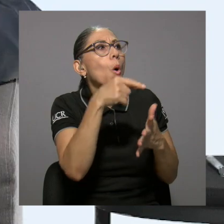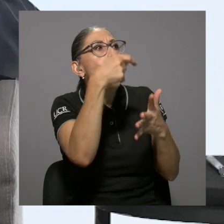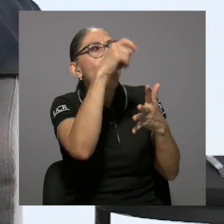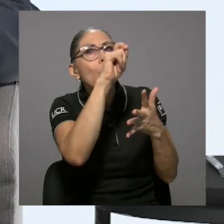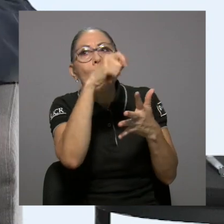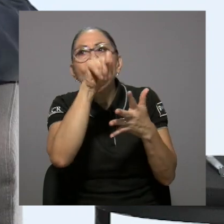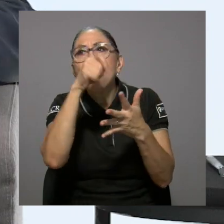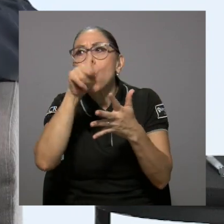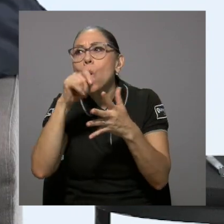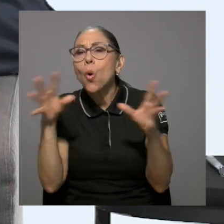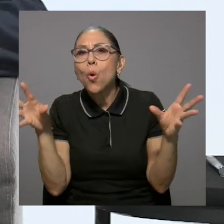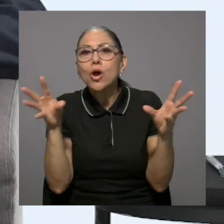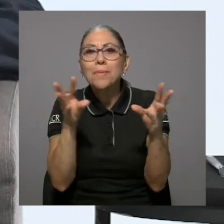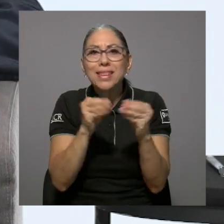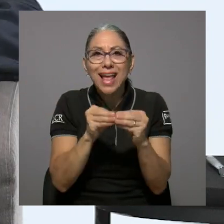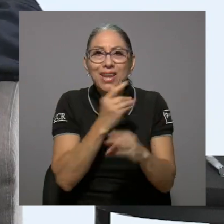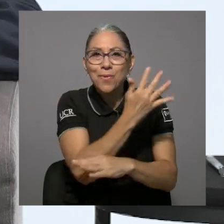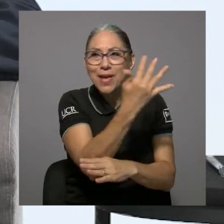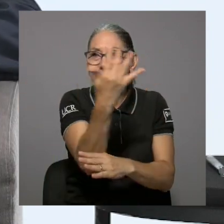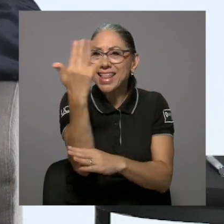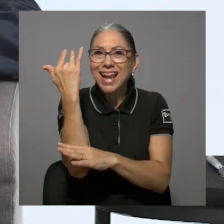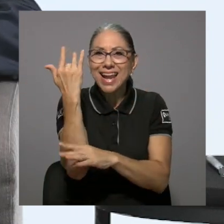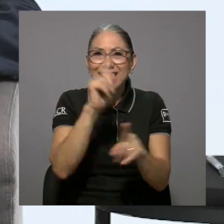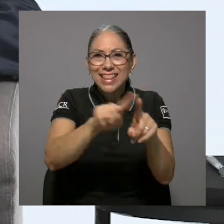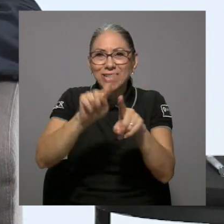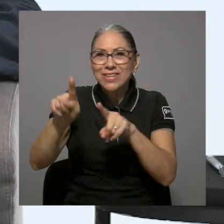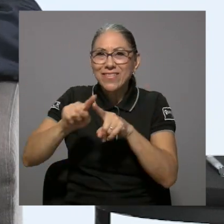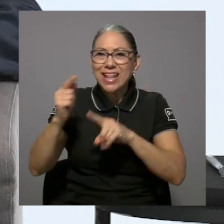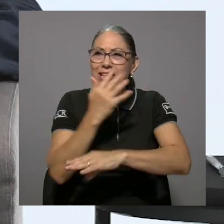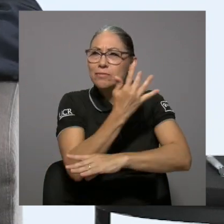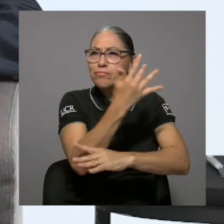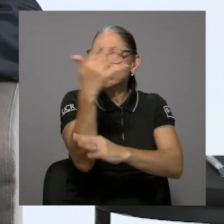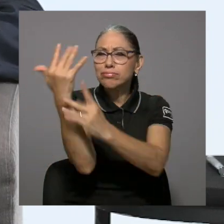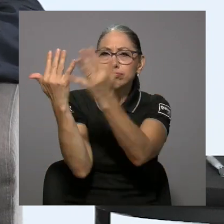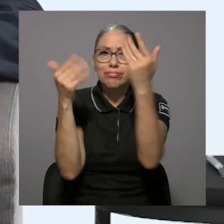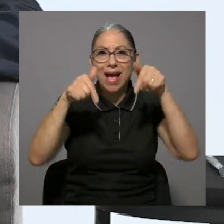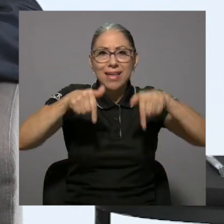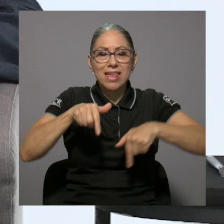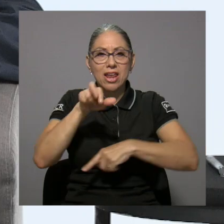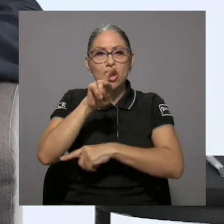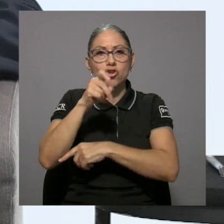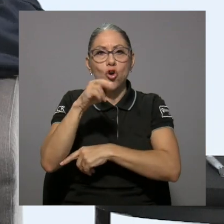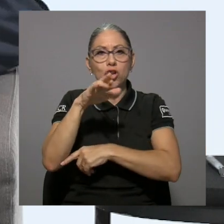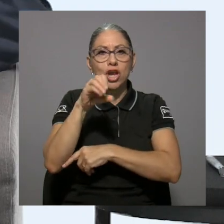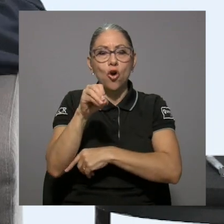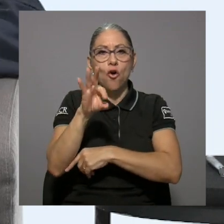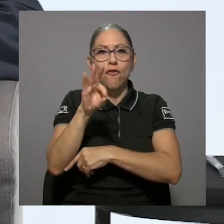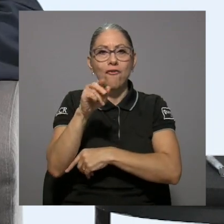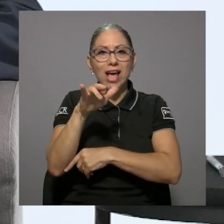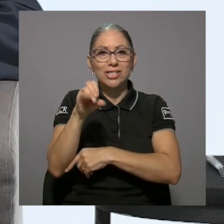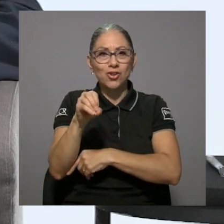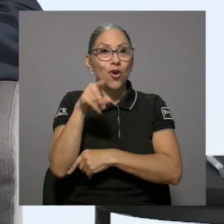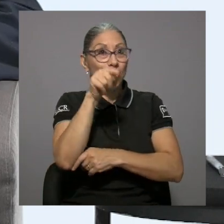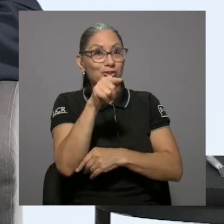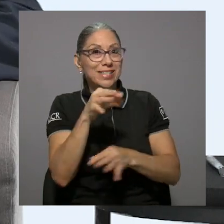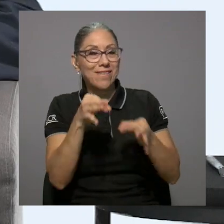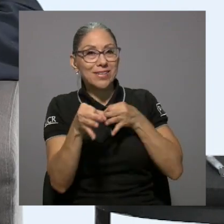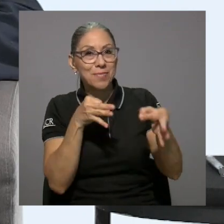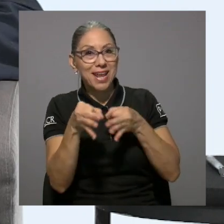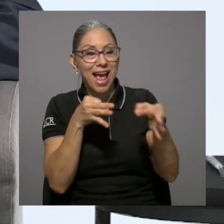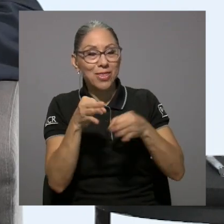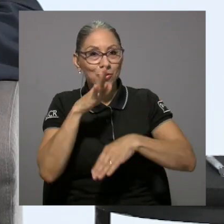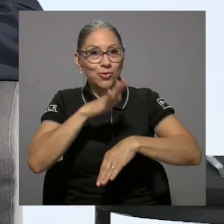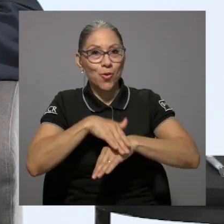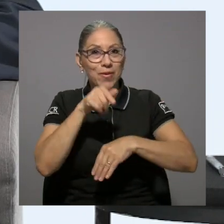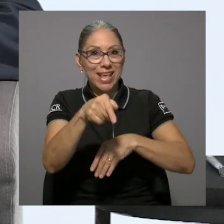inventario vegetal que ustedes hacen de las especies que existen en Rodrigo Facio, y casualmente nos está explicando